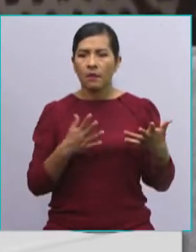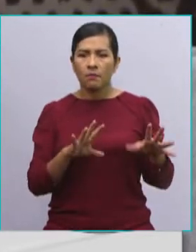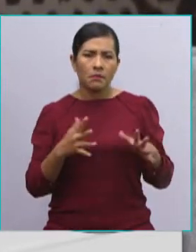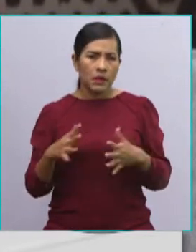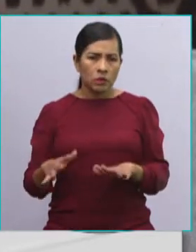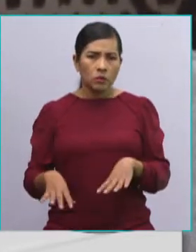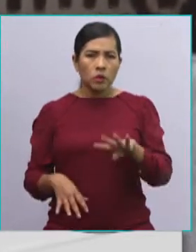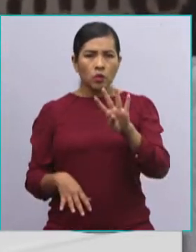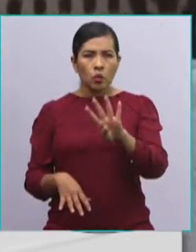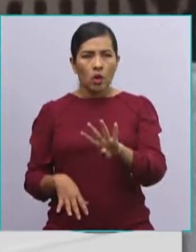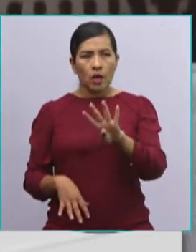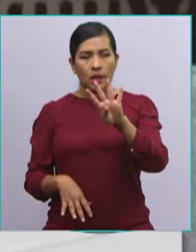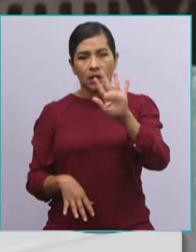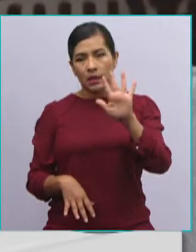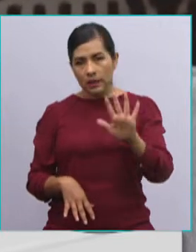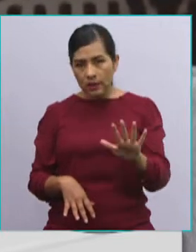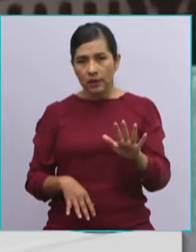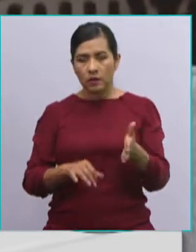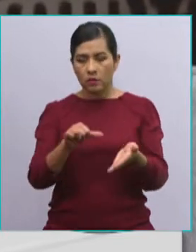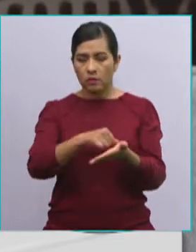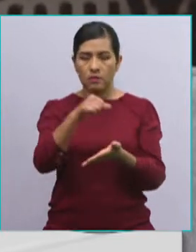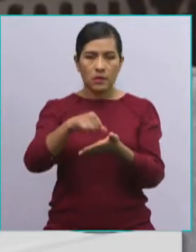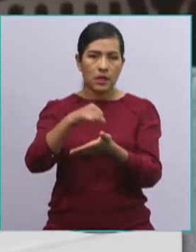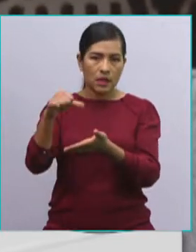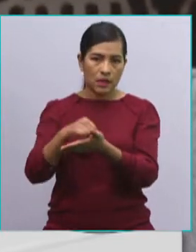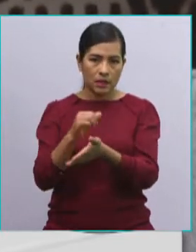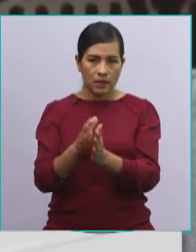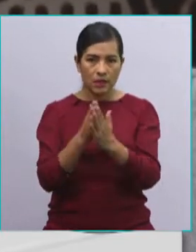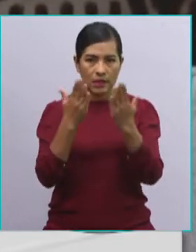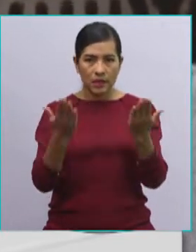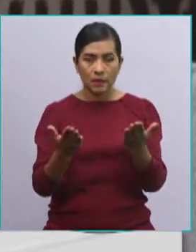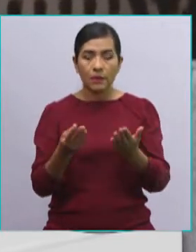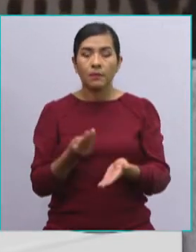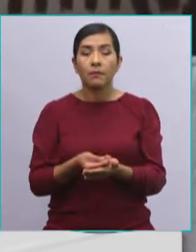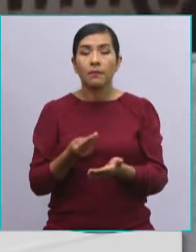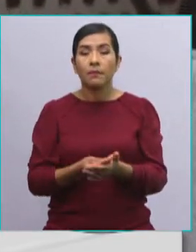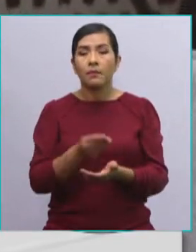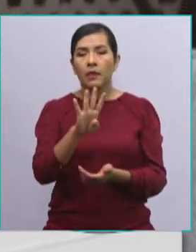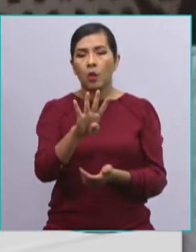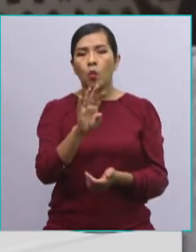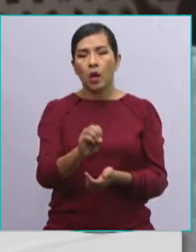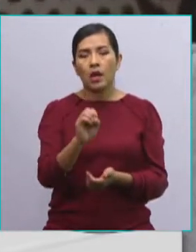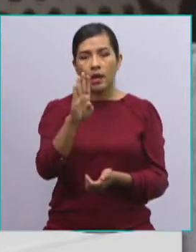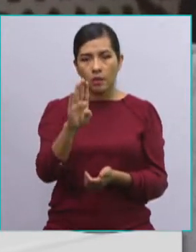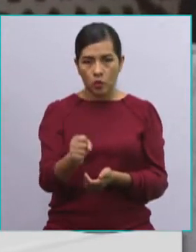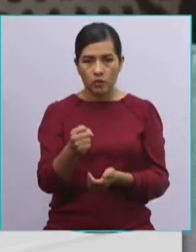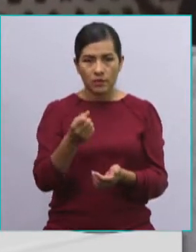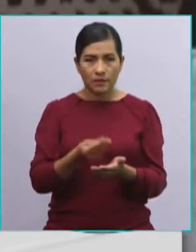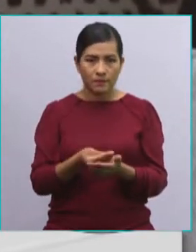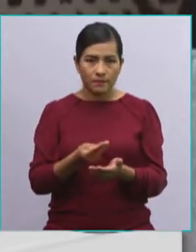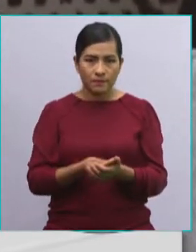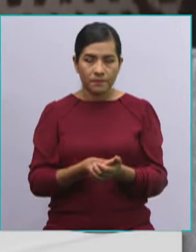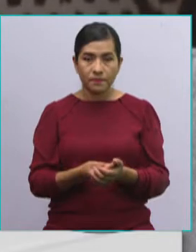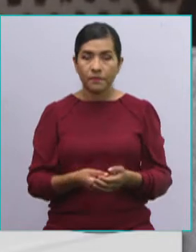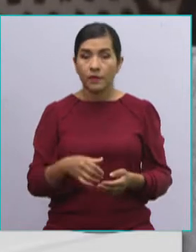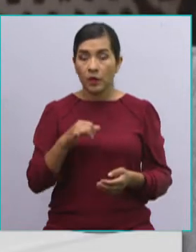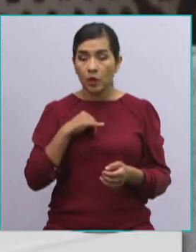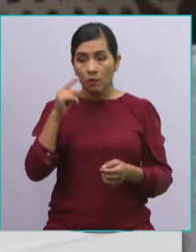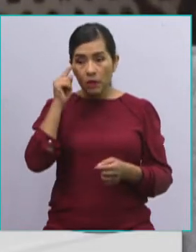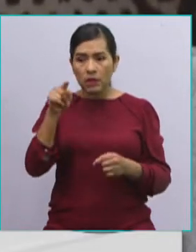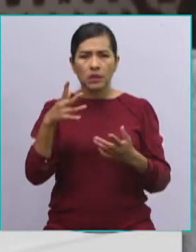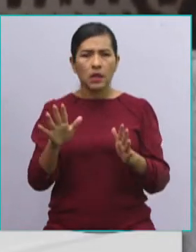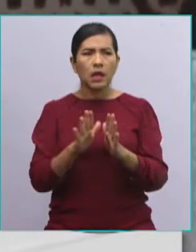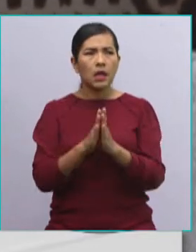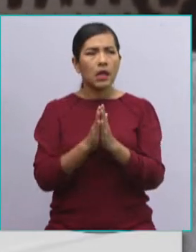menos unas 45 páginas y está a 40 bolivianos me parece que está en la librería